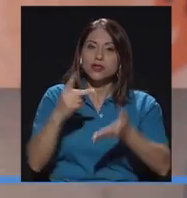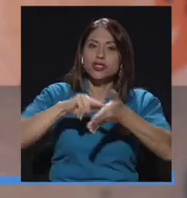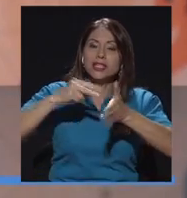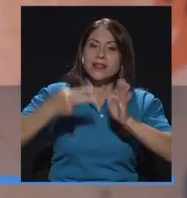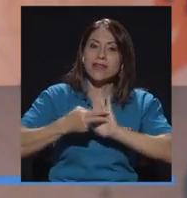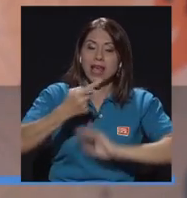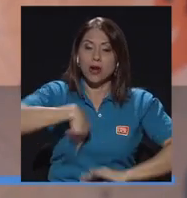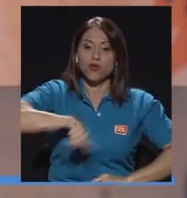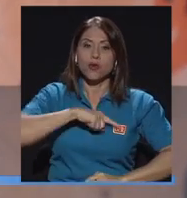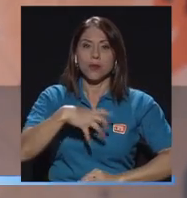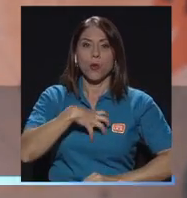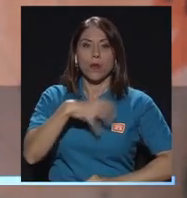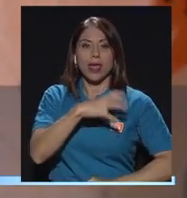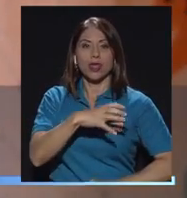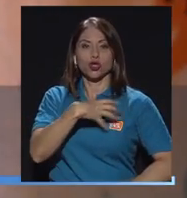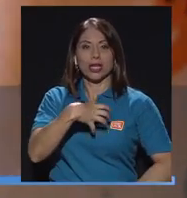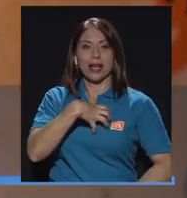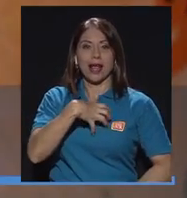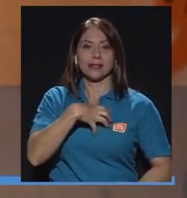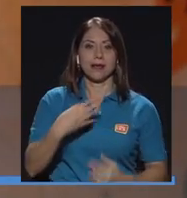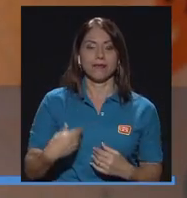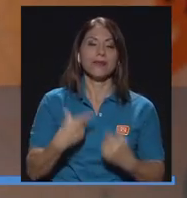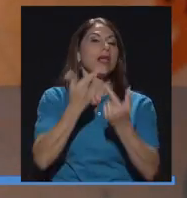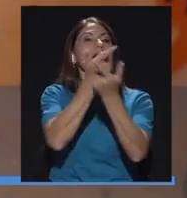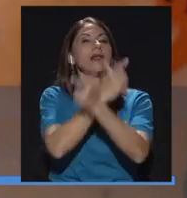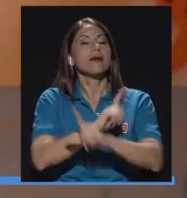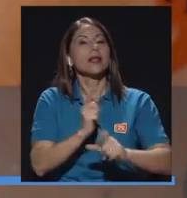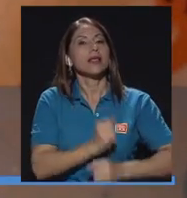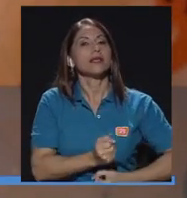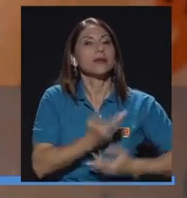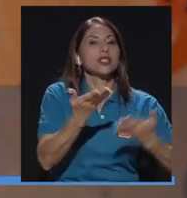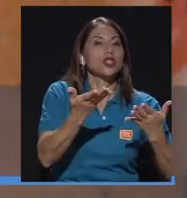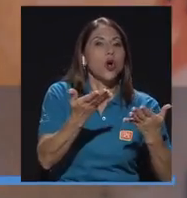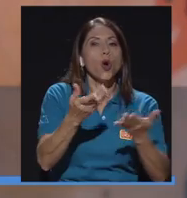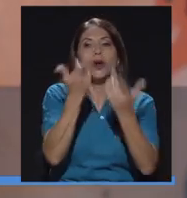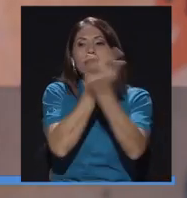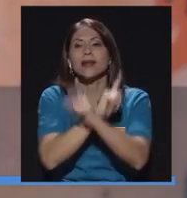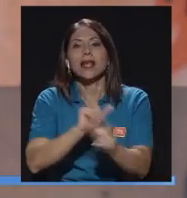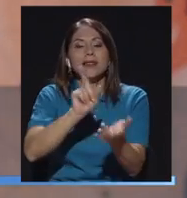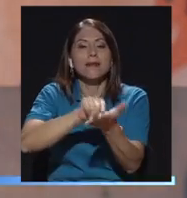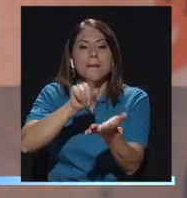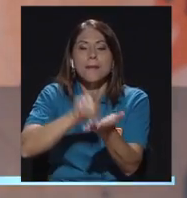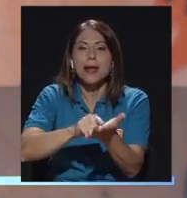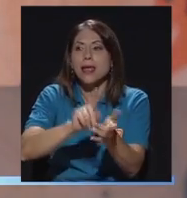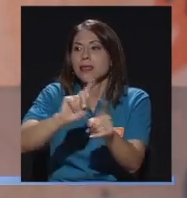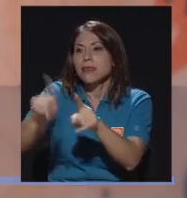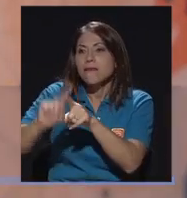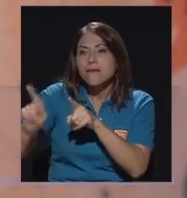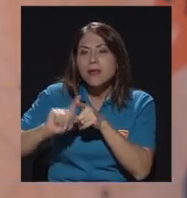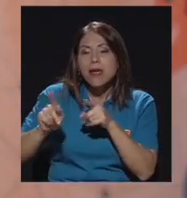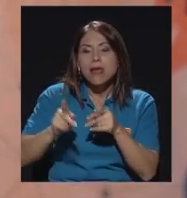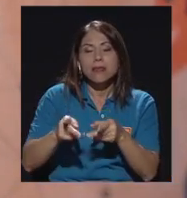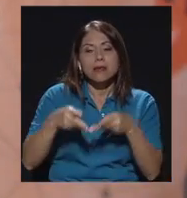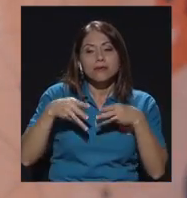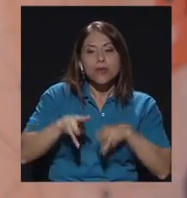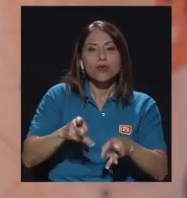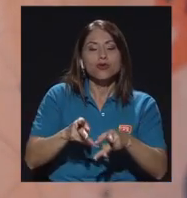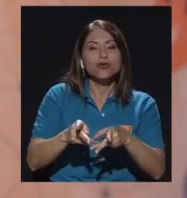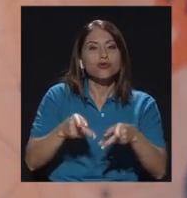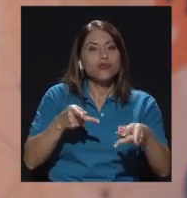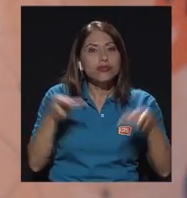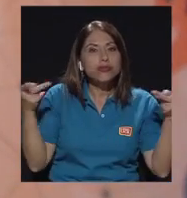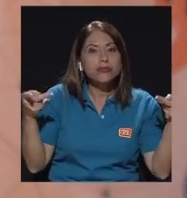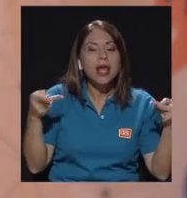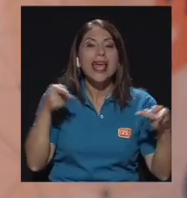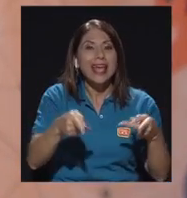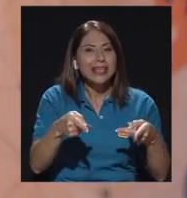propia idiosincrasia. La libertad de expresión, la libertad de imprenta, la libertad de prensa han sido preocupaciones de nuestros